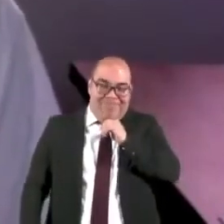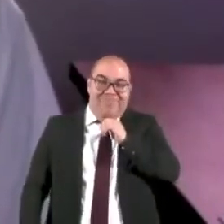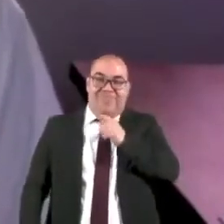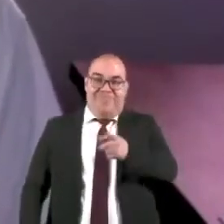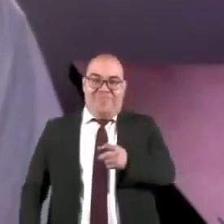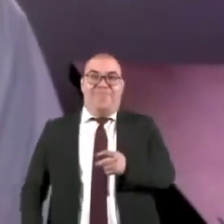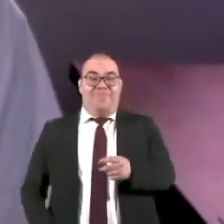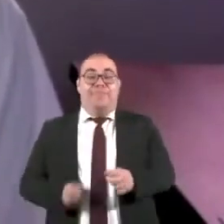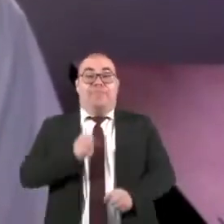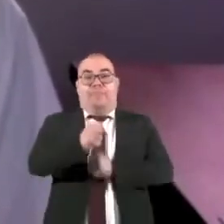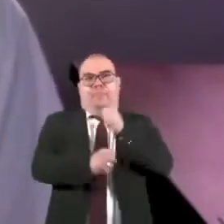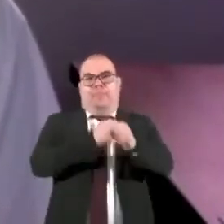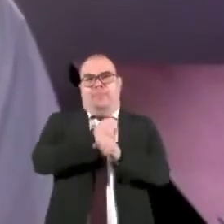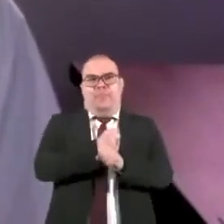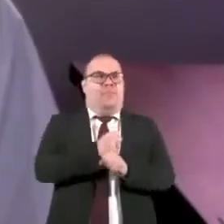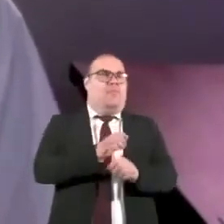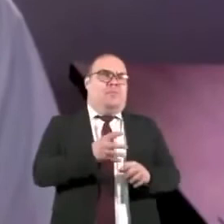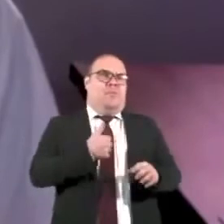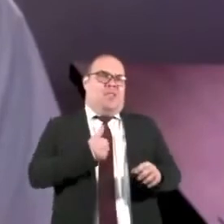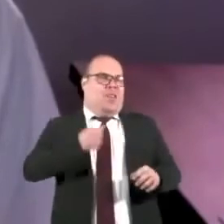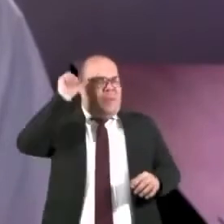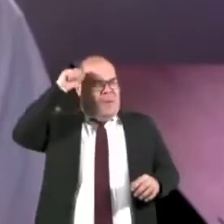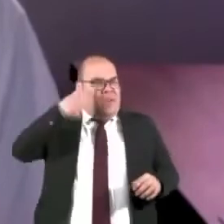a cumplir distintas tareas. Me tocó